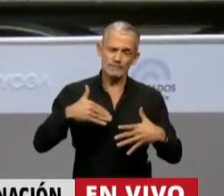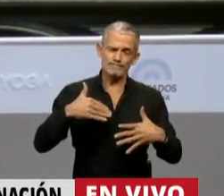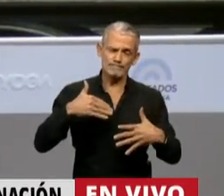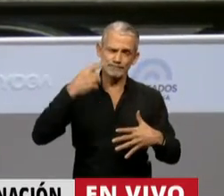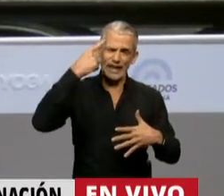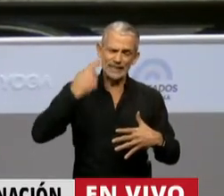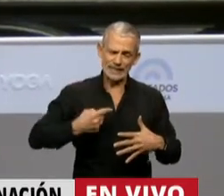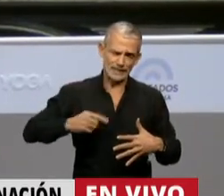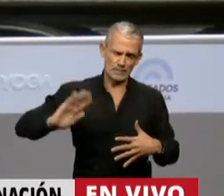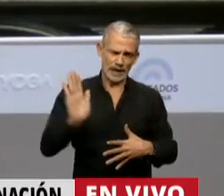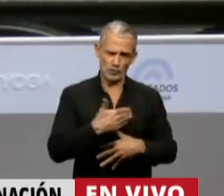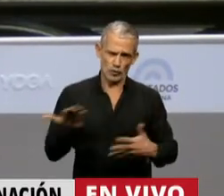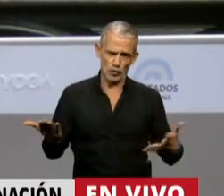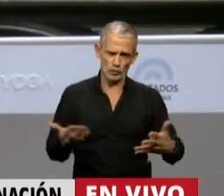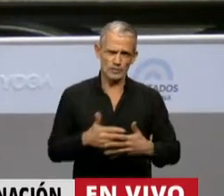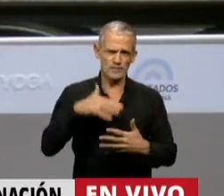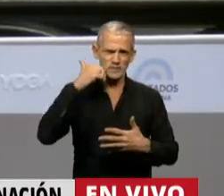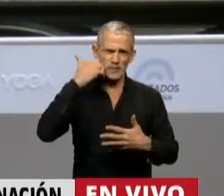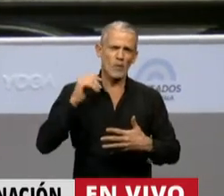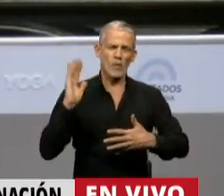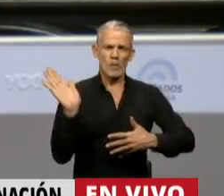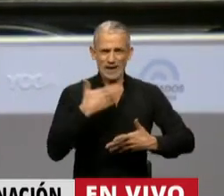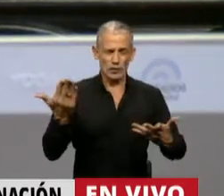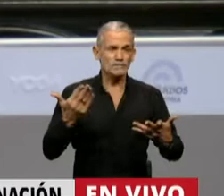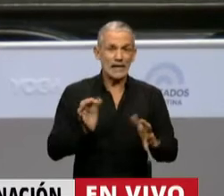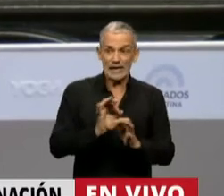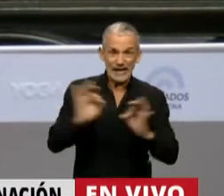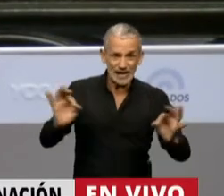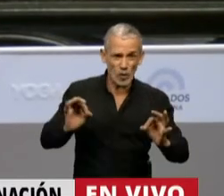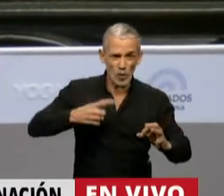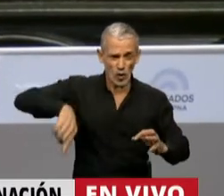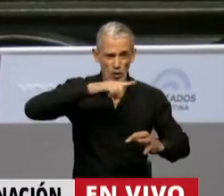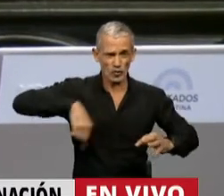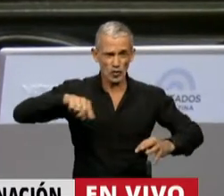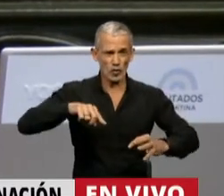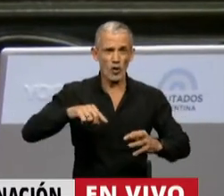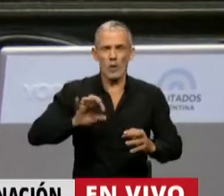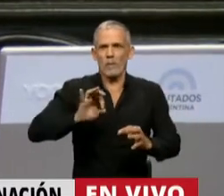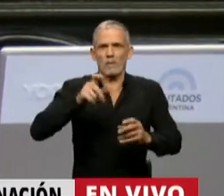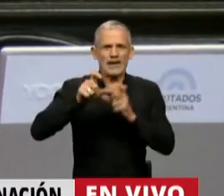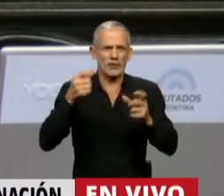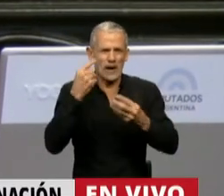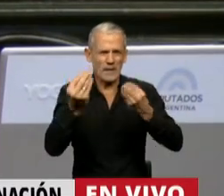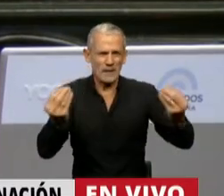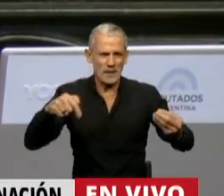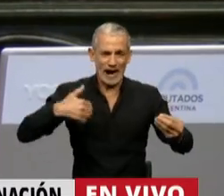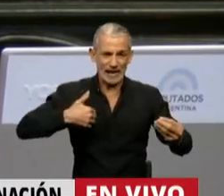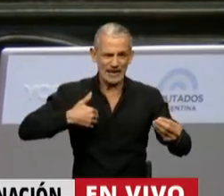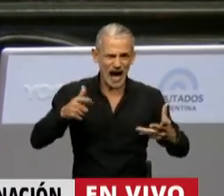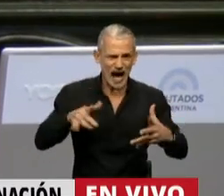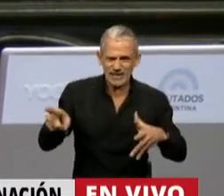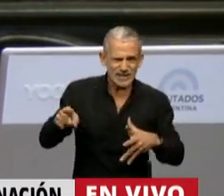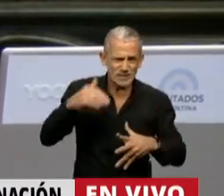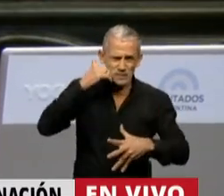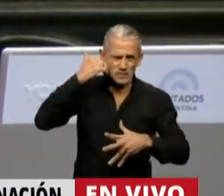todos. Ninguno de nosotros, ni ningún habitante de la Argentina mereció el